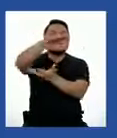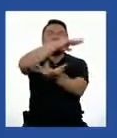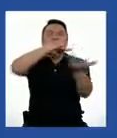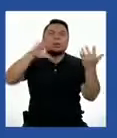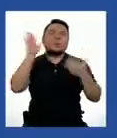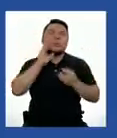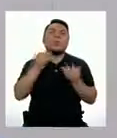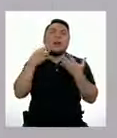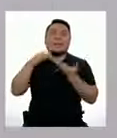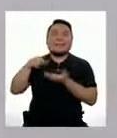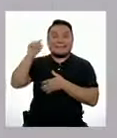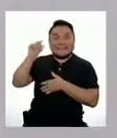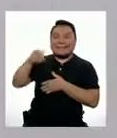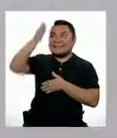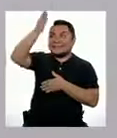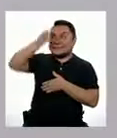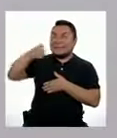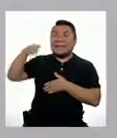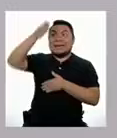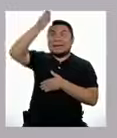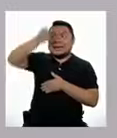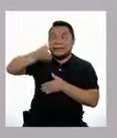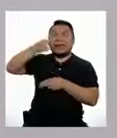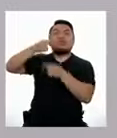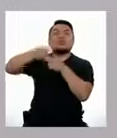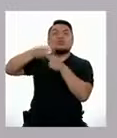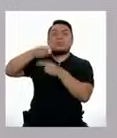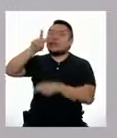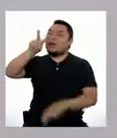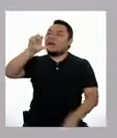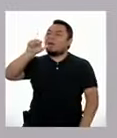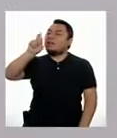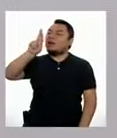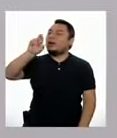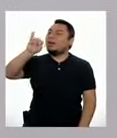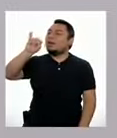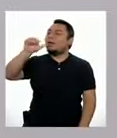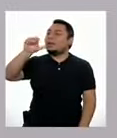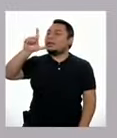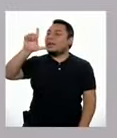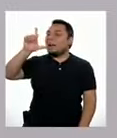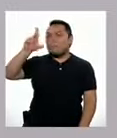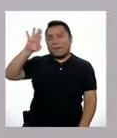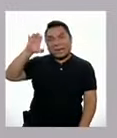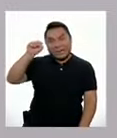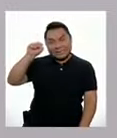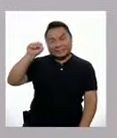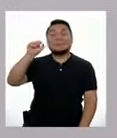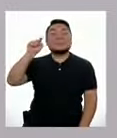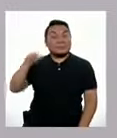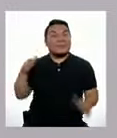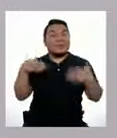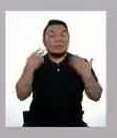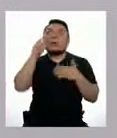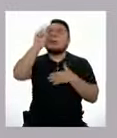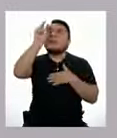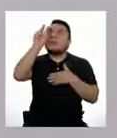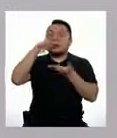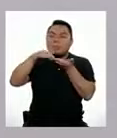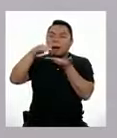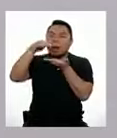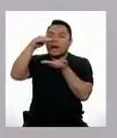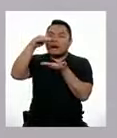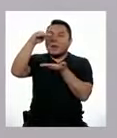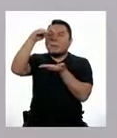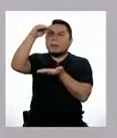denominan variables. Las variables son atributos o características que se pueden medir o registrar. Por